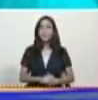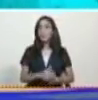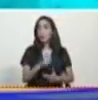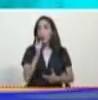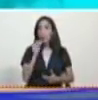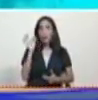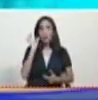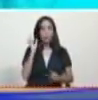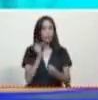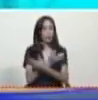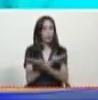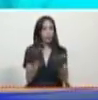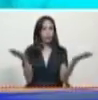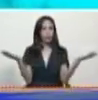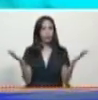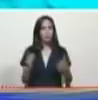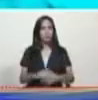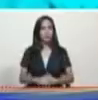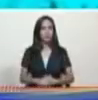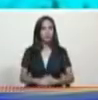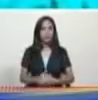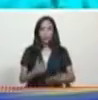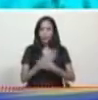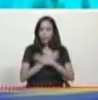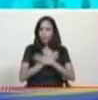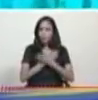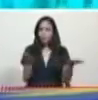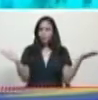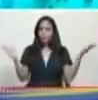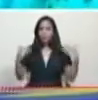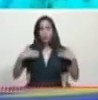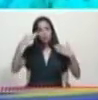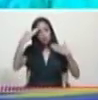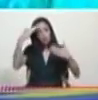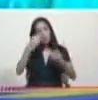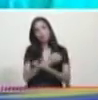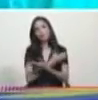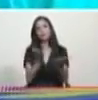embajadoras, feliz de saludarlos nuevamente,